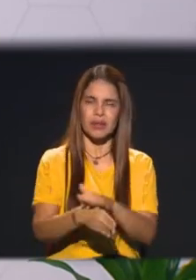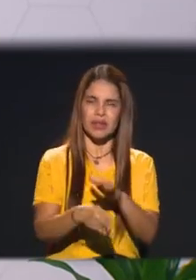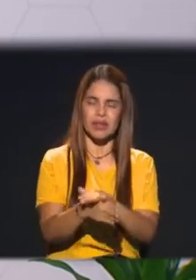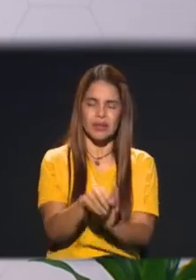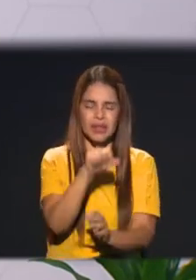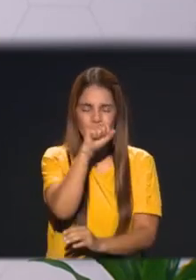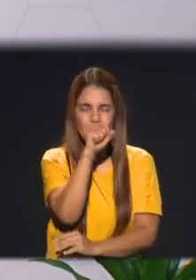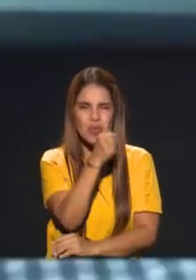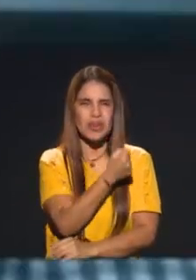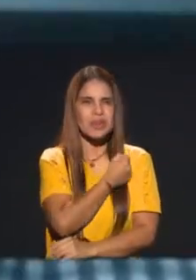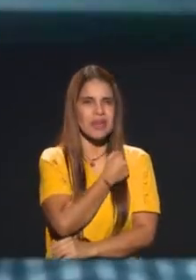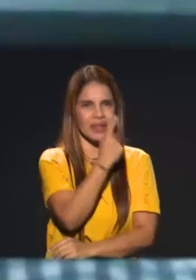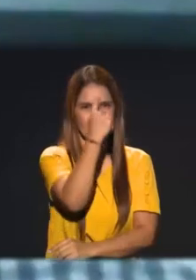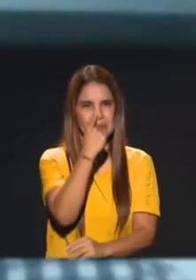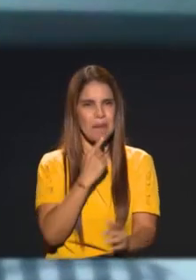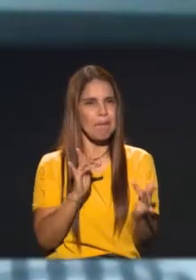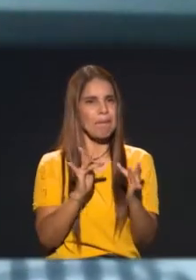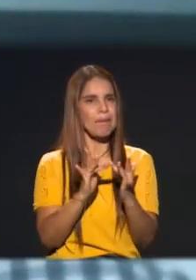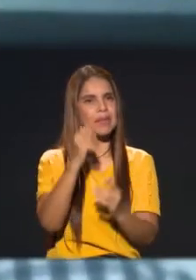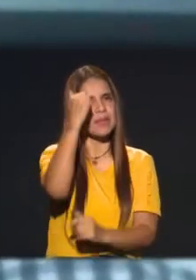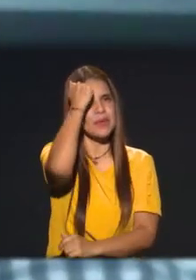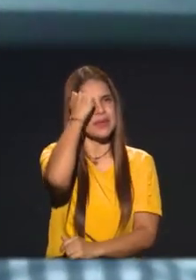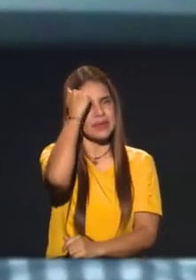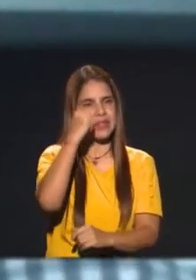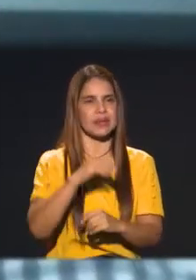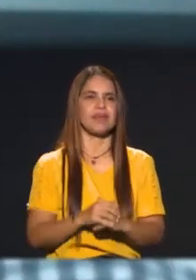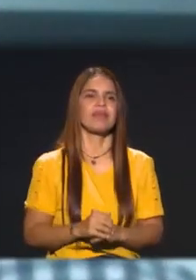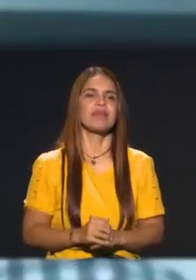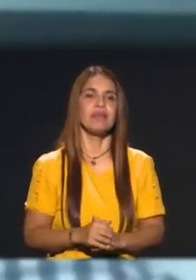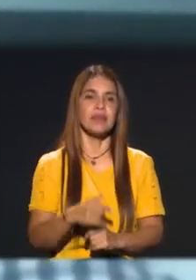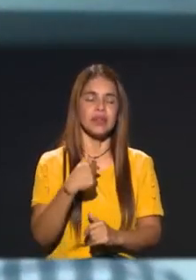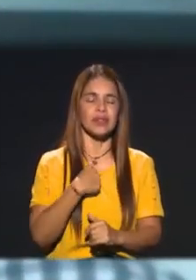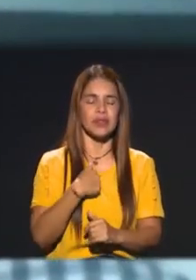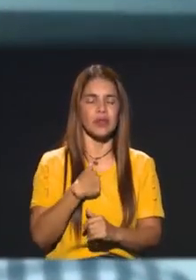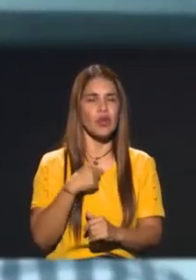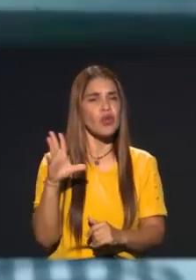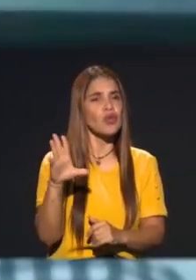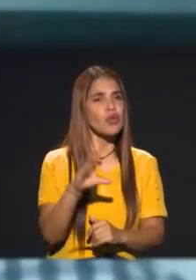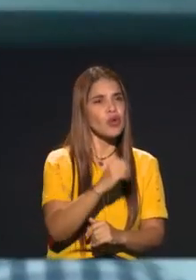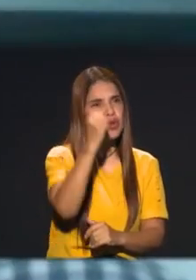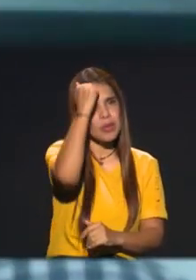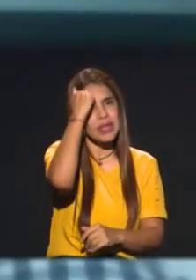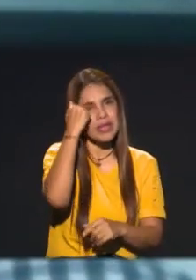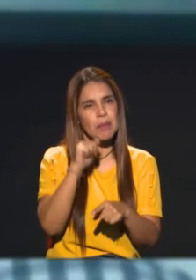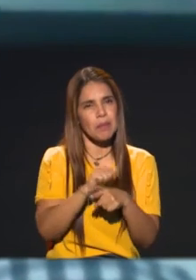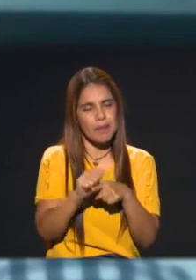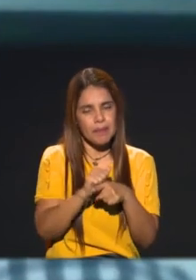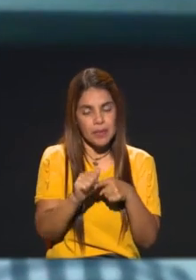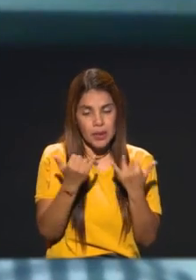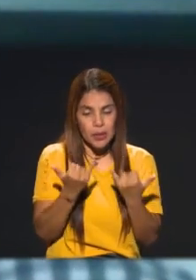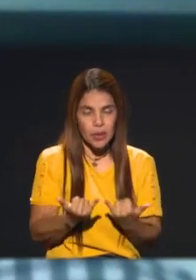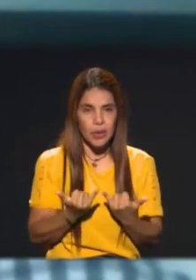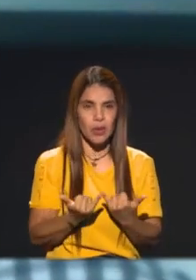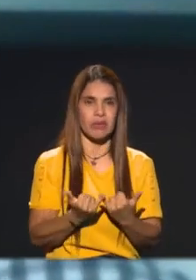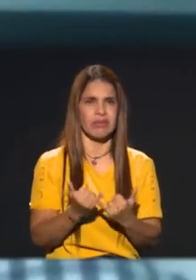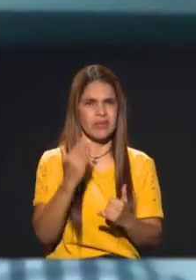ser docente. Mire, yo creo que hay una cosa en auge en este momento que todos los docentes los tenemos en práctica y yo creo que